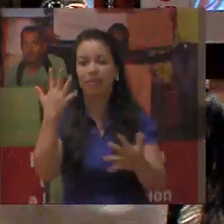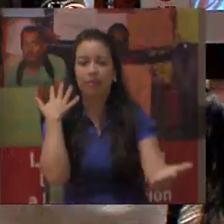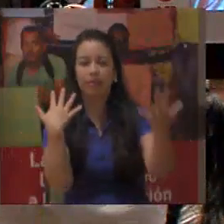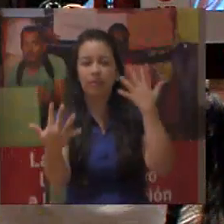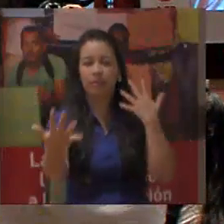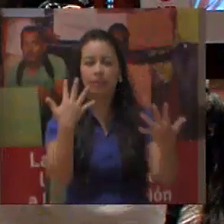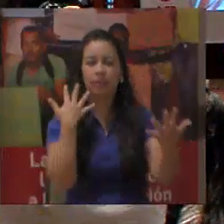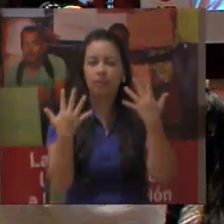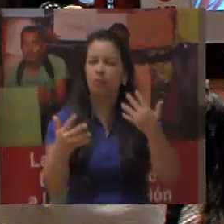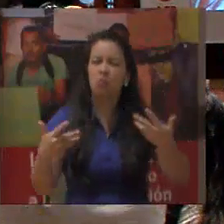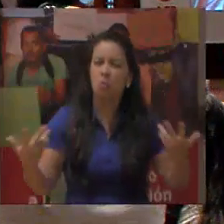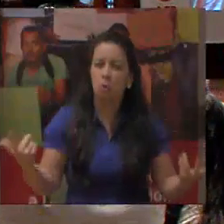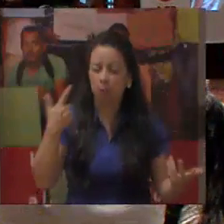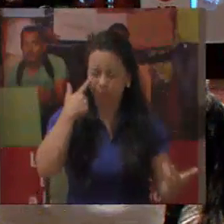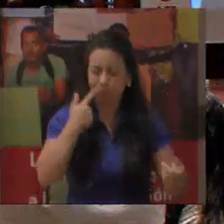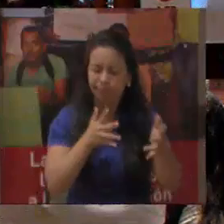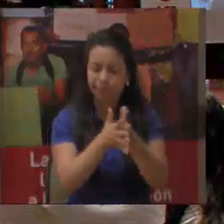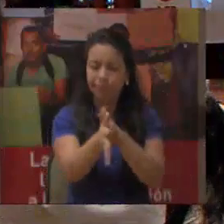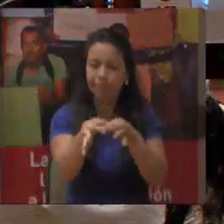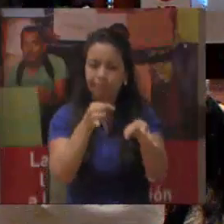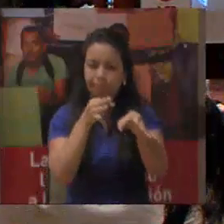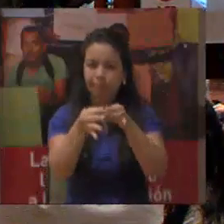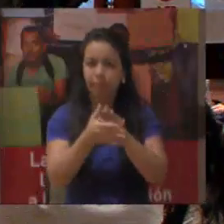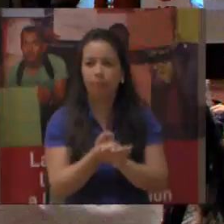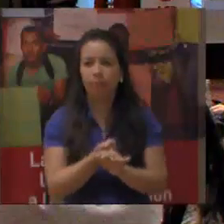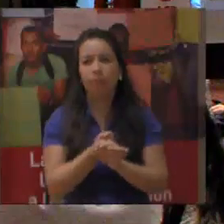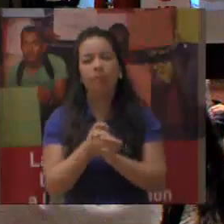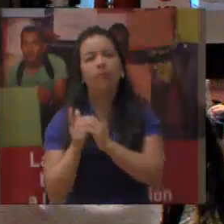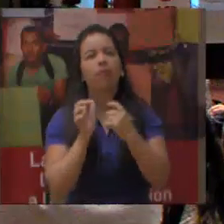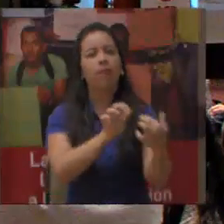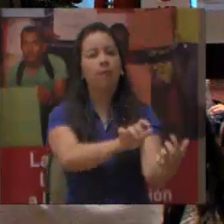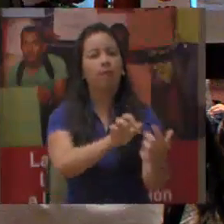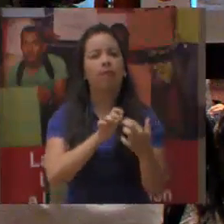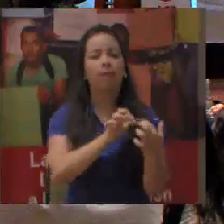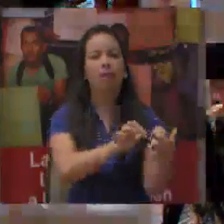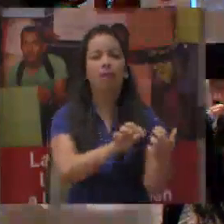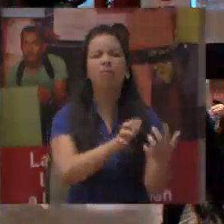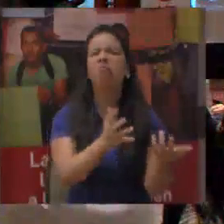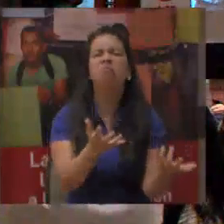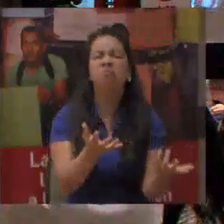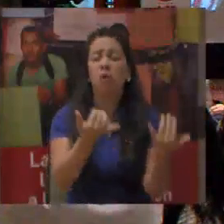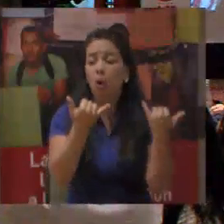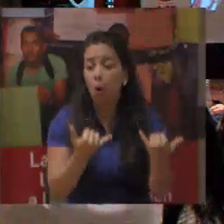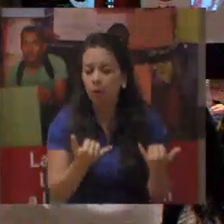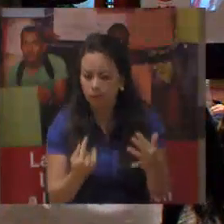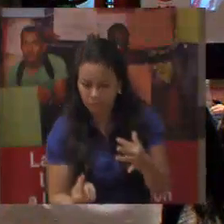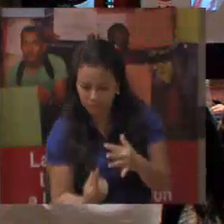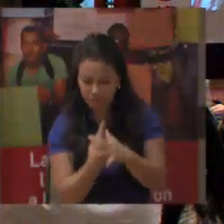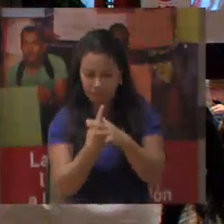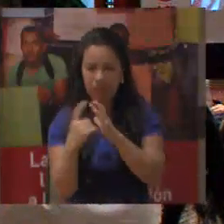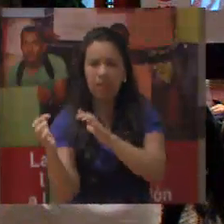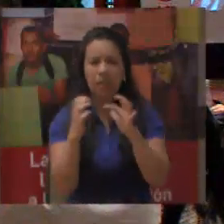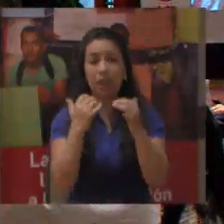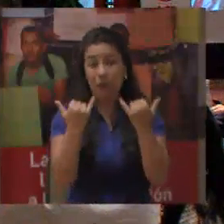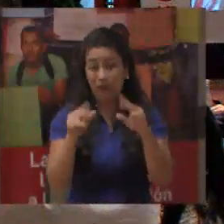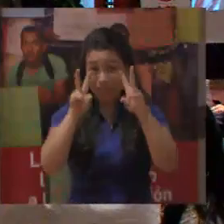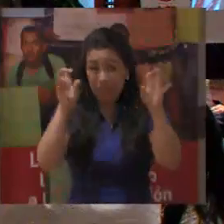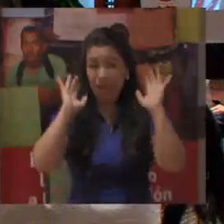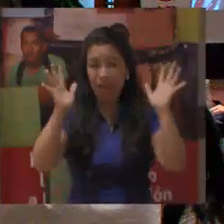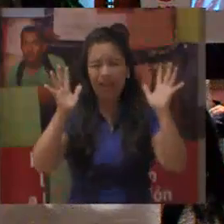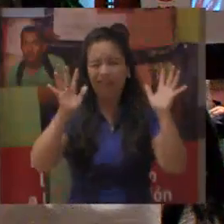Los orígenes de esta guerra no los vamos a discutir hoy, pero en gran parte están en el